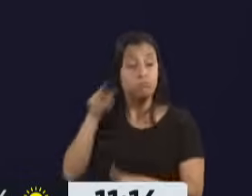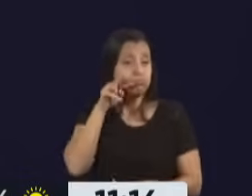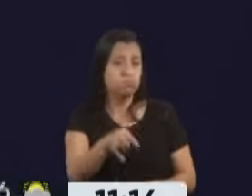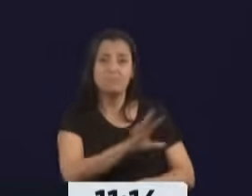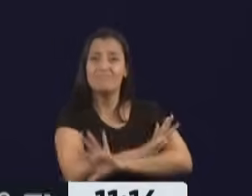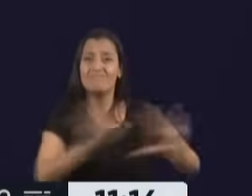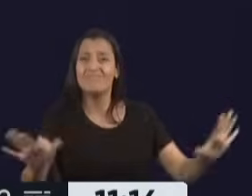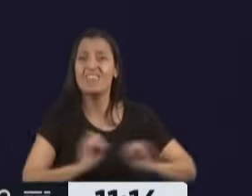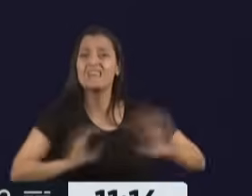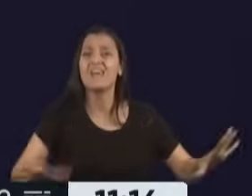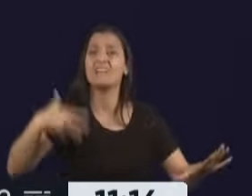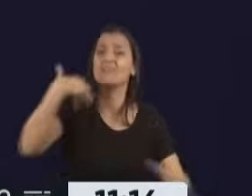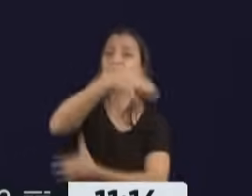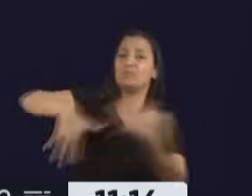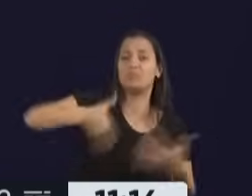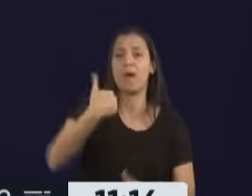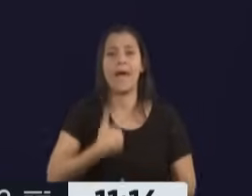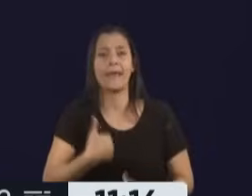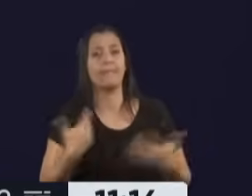por supuesto que